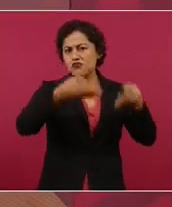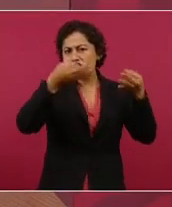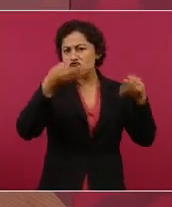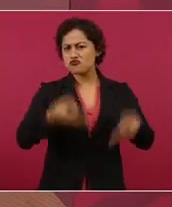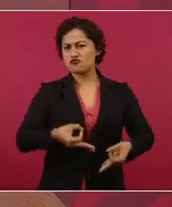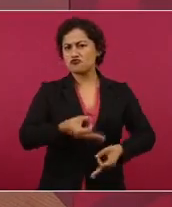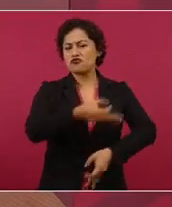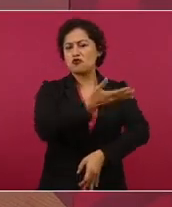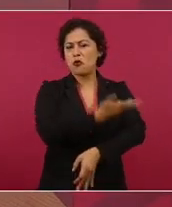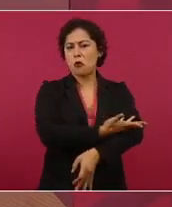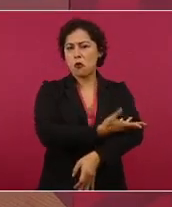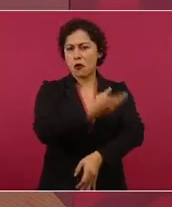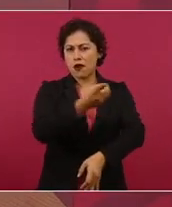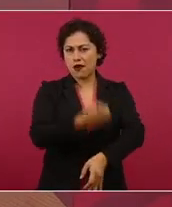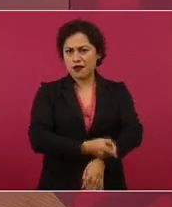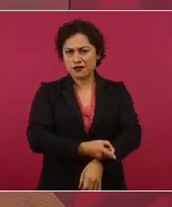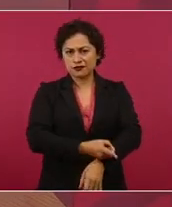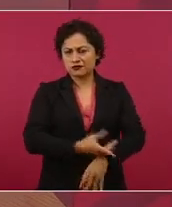gente honesta,